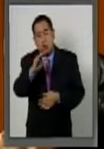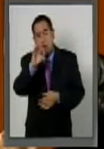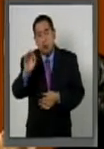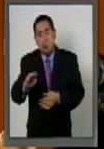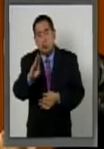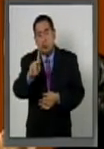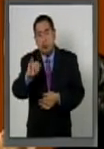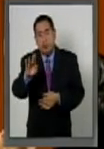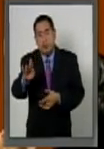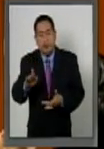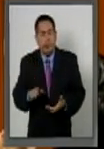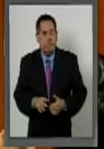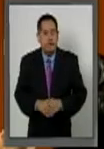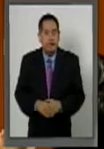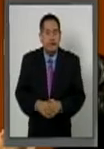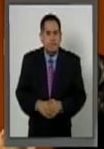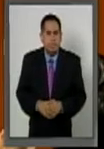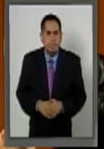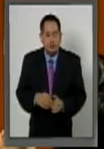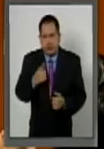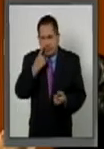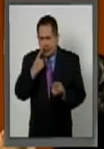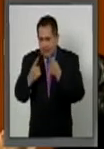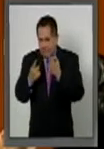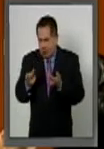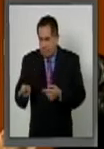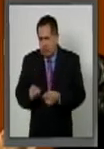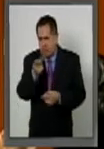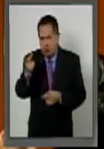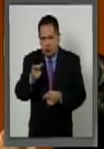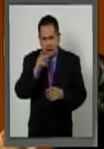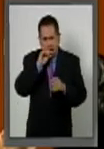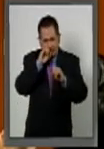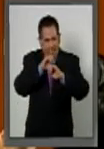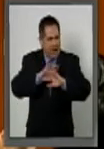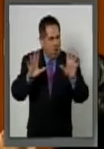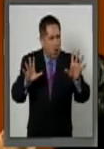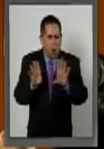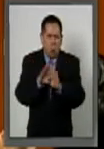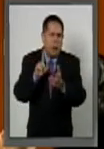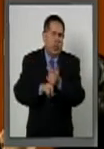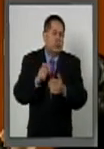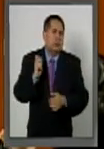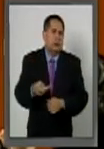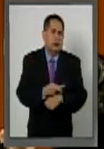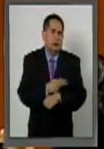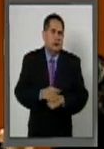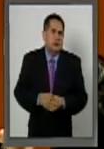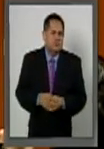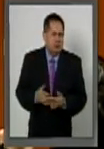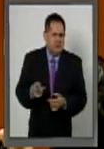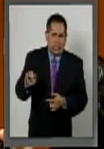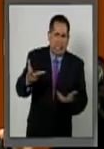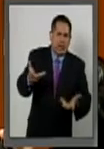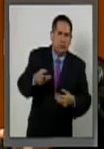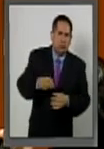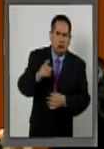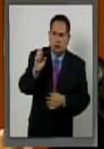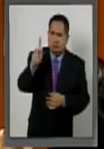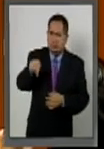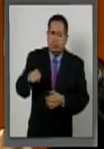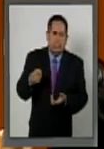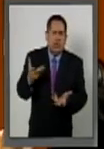47.4% del PIB. La pregunta lógica de la ciudadanía es: ¿qué hizo Peña Nieto con